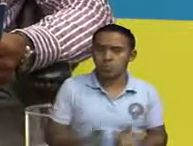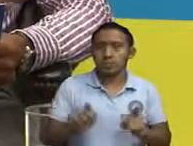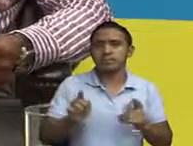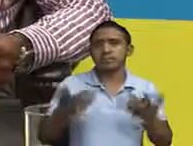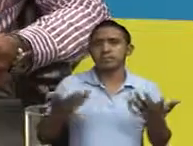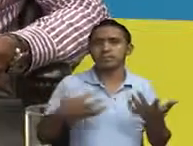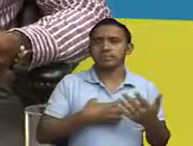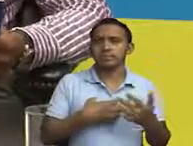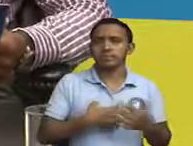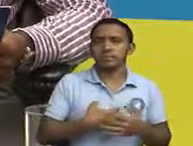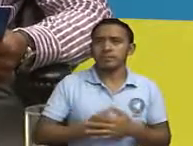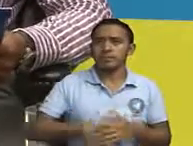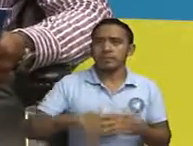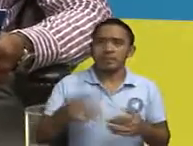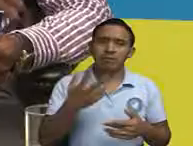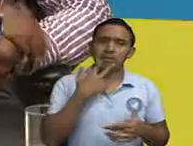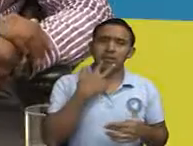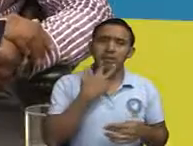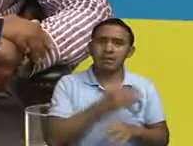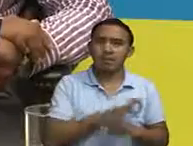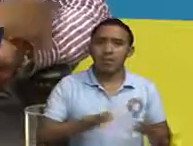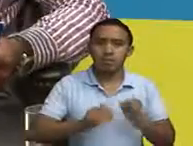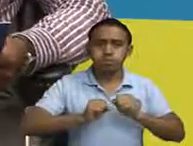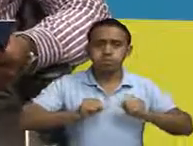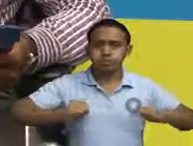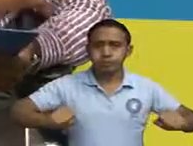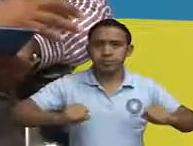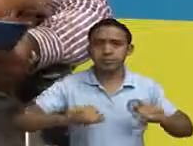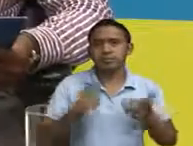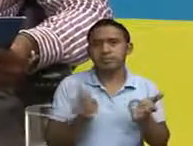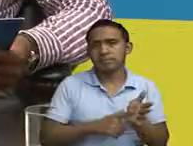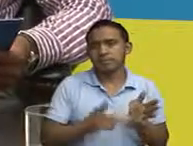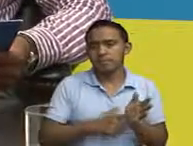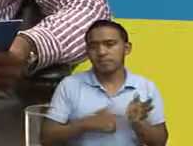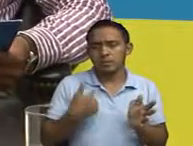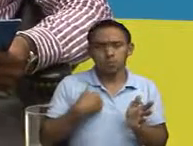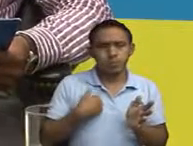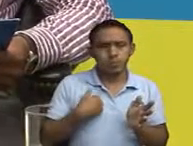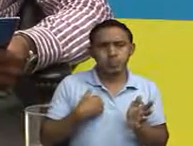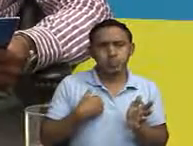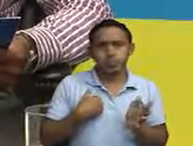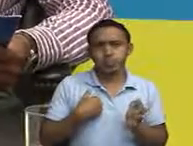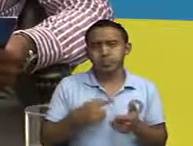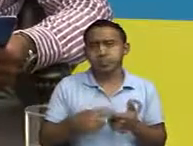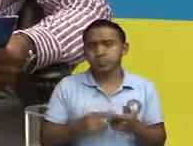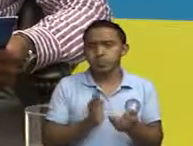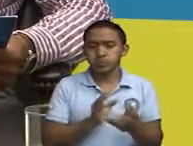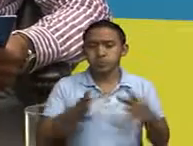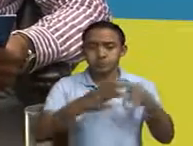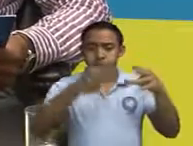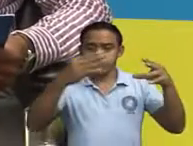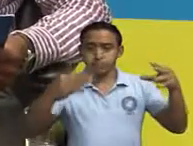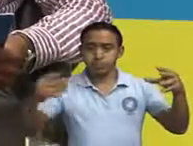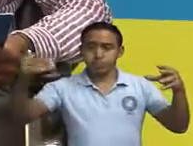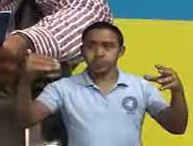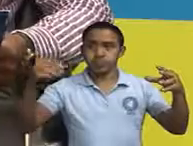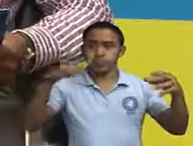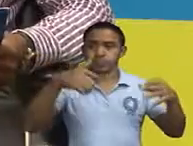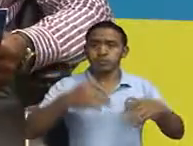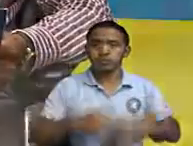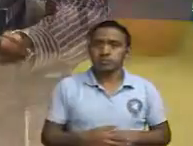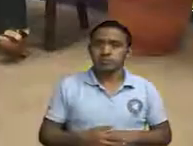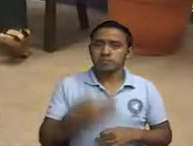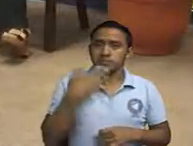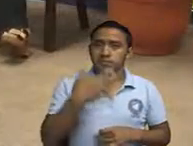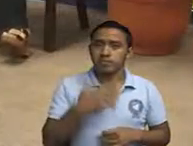sobrepeso que tenemos para no llegar a la obesidad. Por ejemplo, digo yo, la papaya, que es